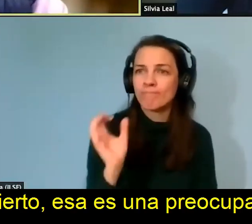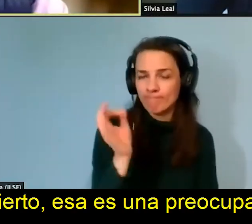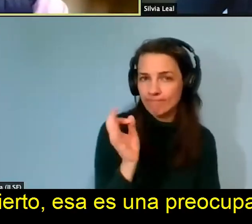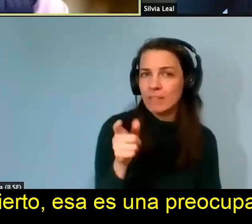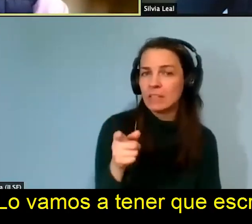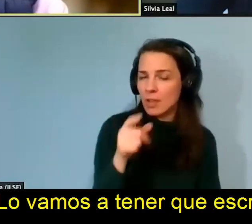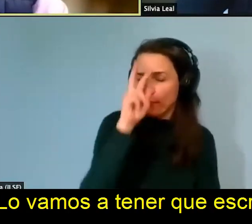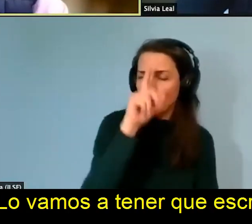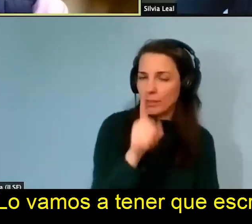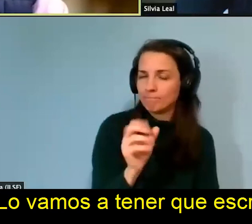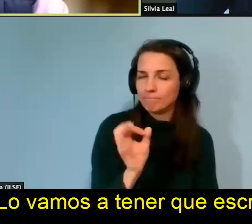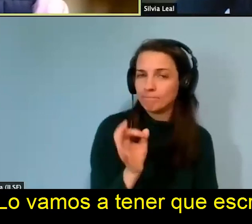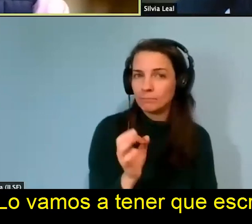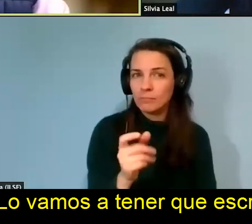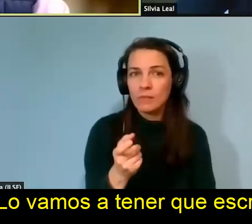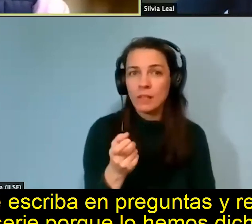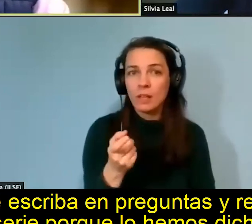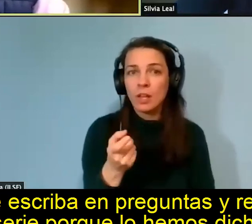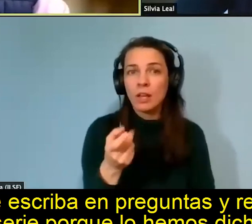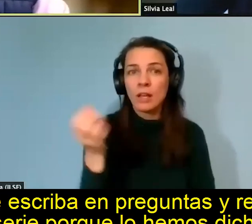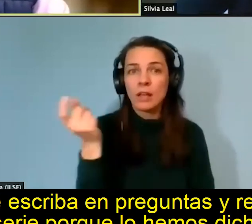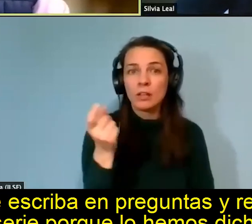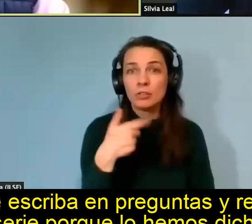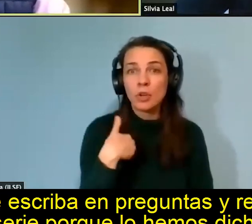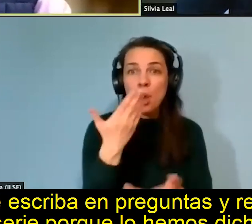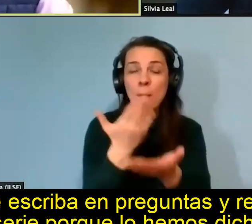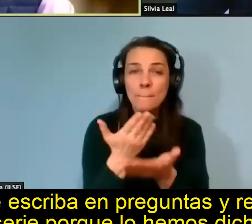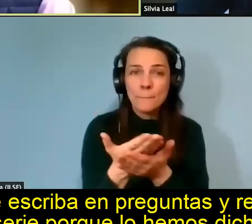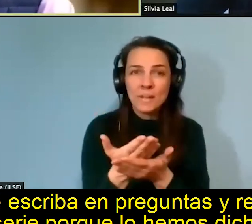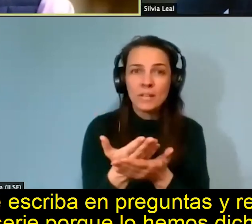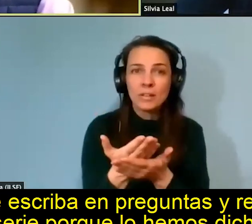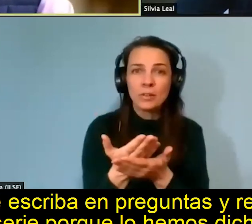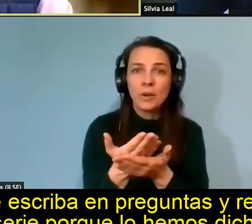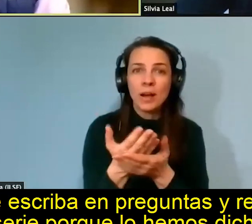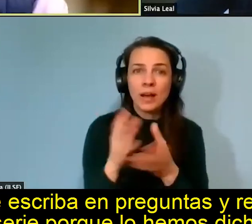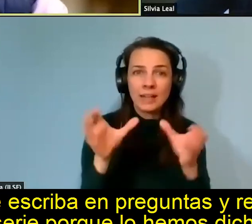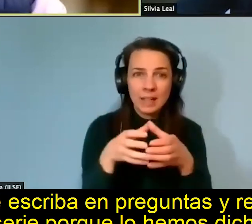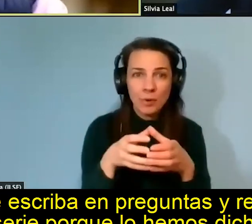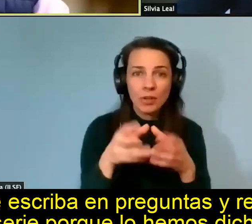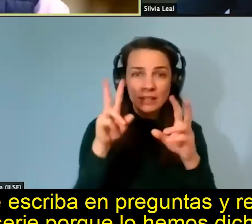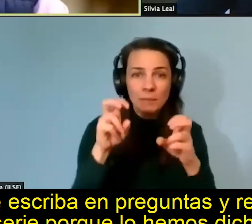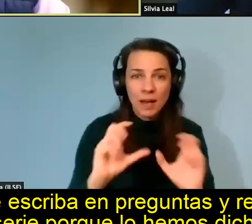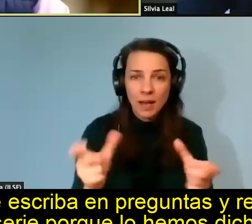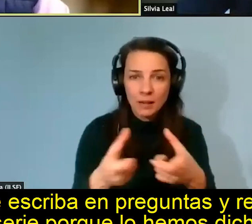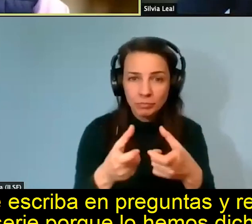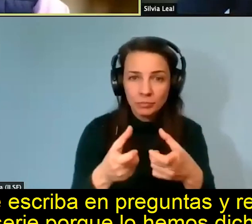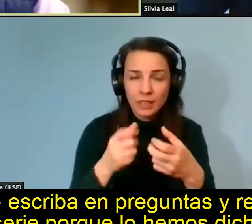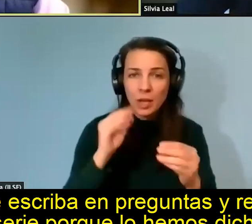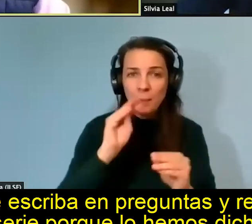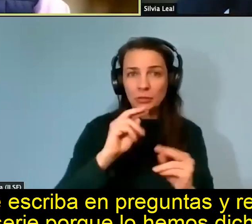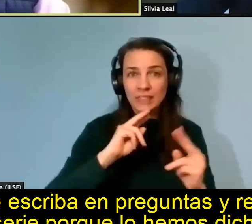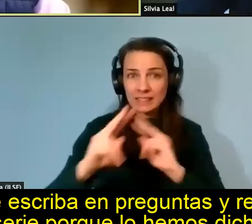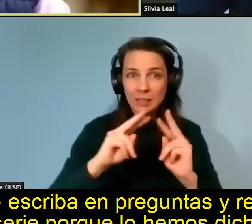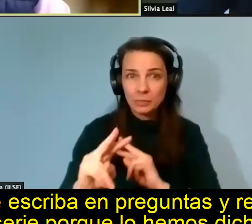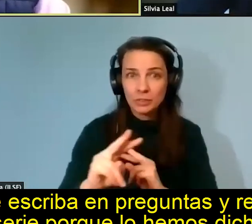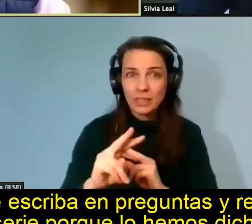preocupación. Insisten, lo vamos a tener que escribir. Le pido al equipo que escriba en preguntas y respuestas o en el chat la